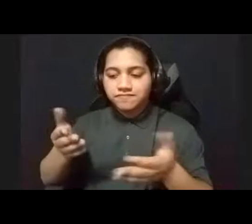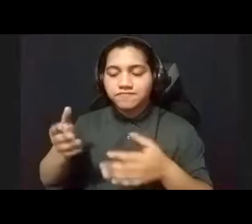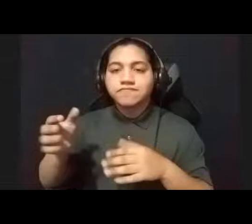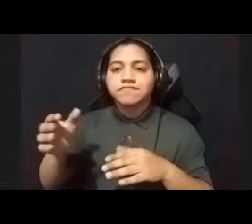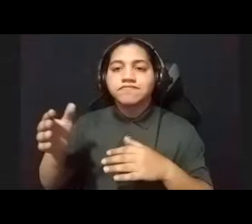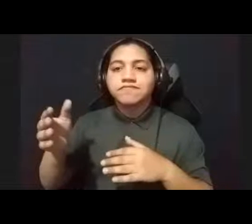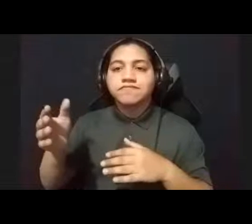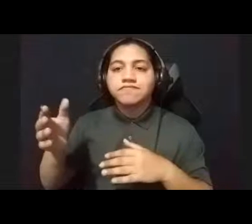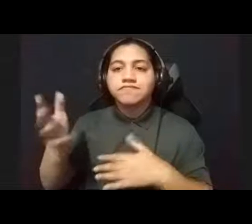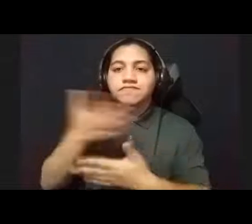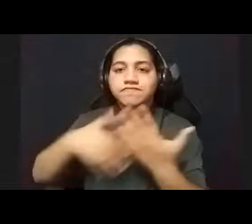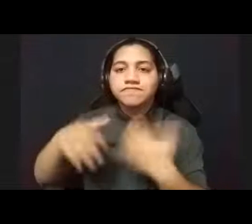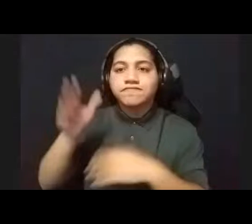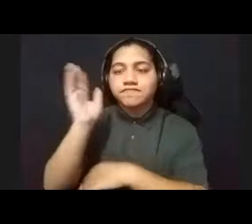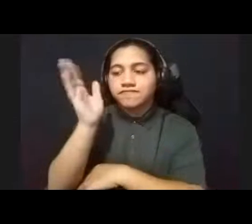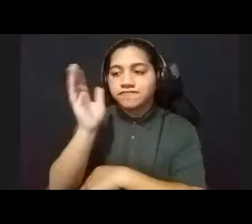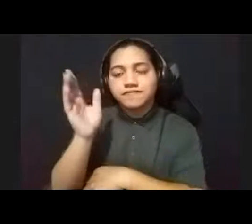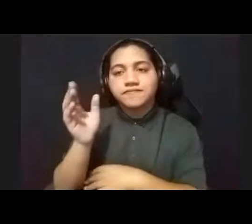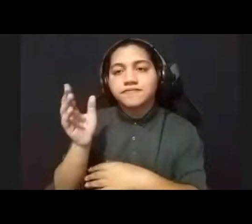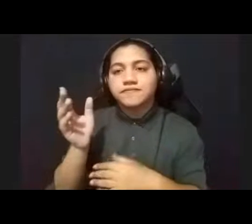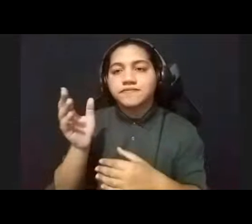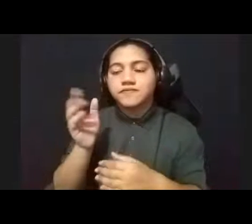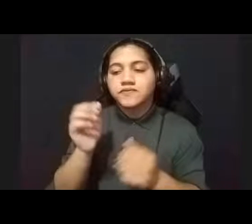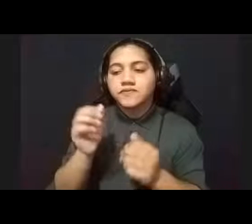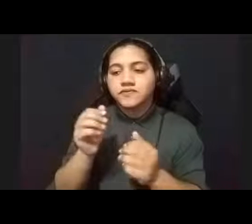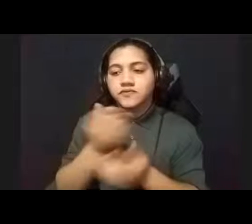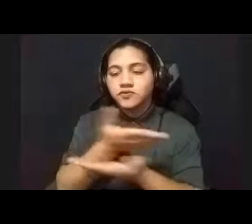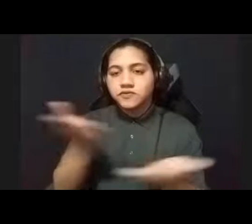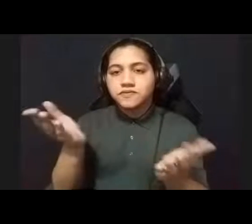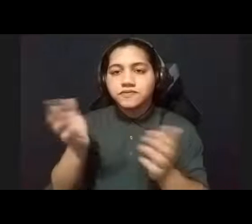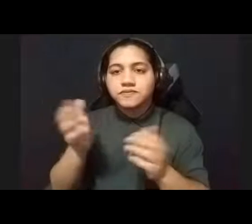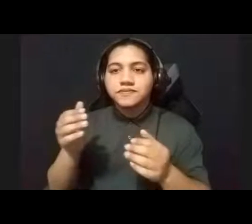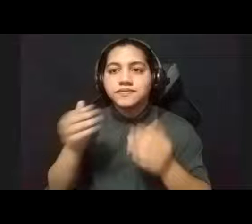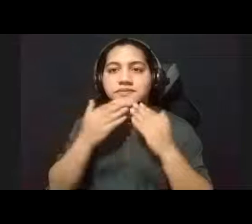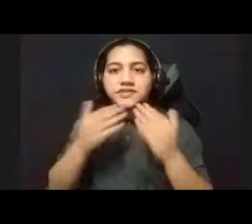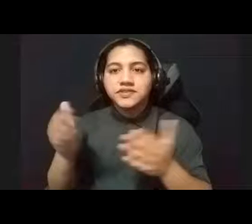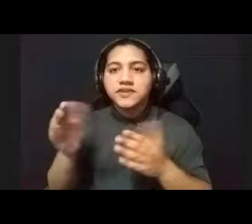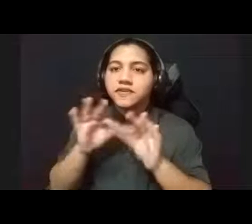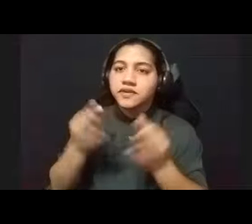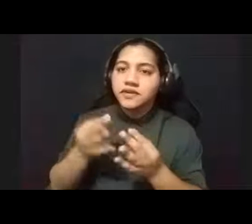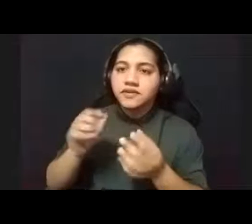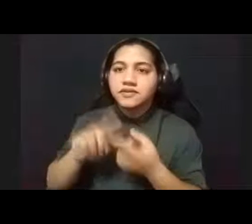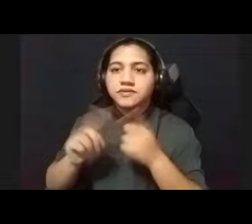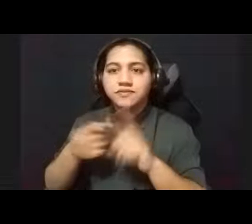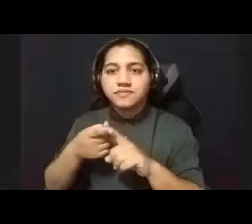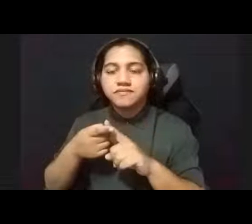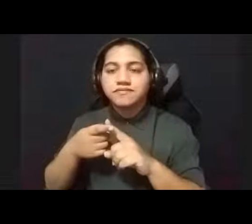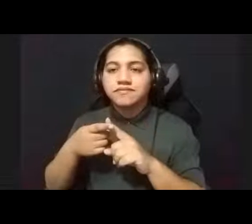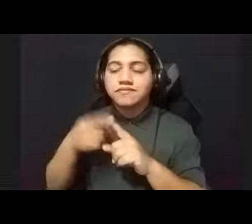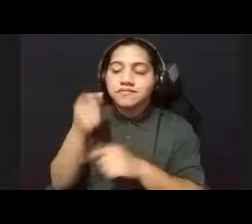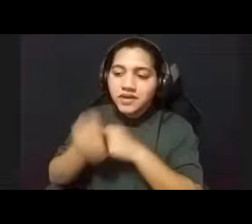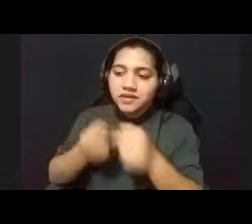estas reflexiones con todos ustedes. También agradecer a todos mis familiares y amigos que durante años han escuchado